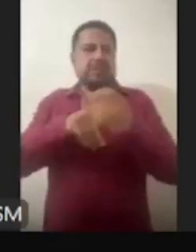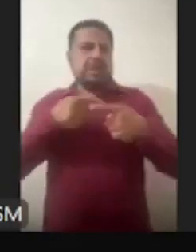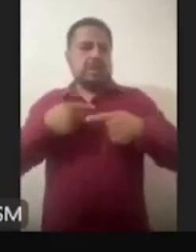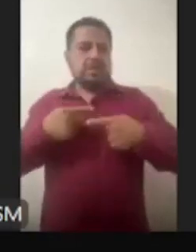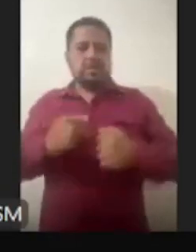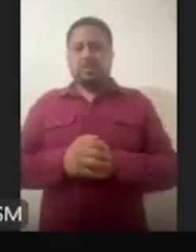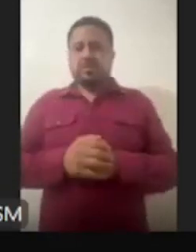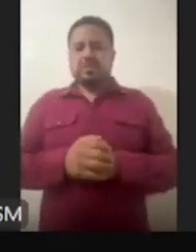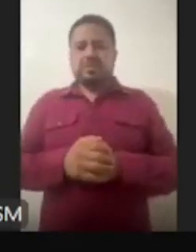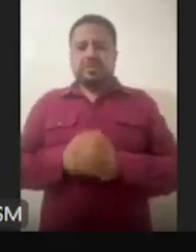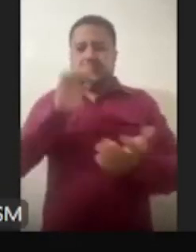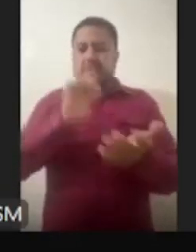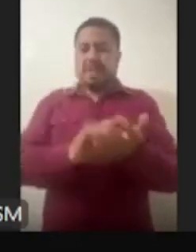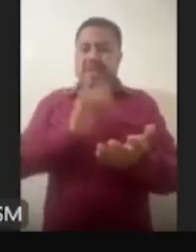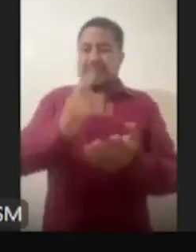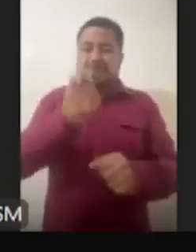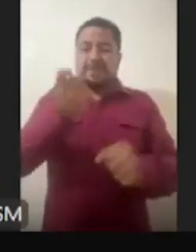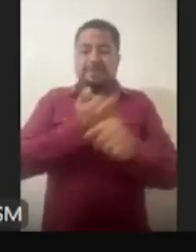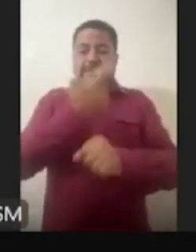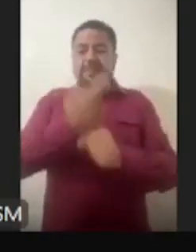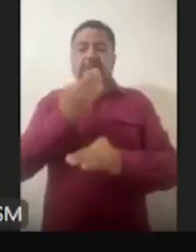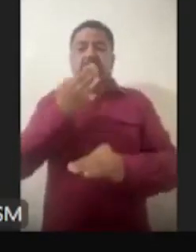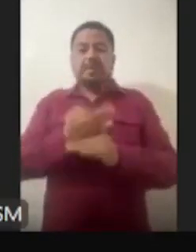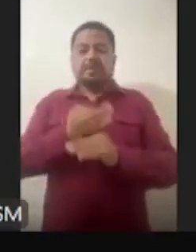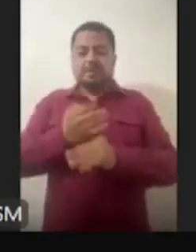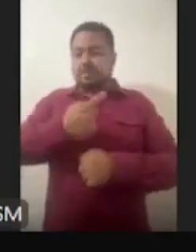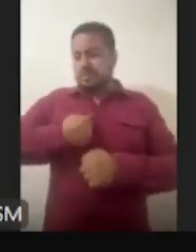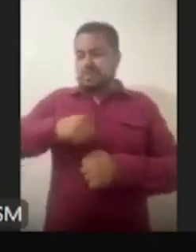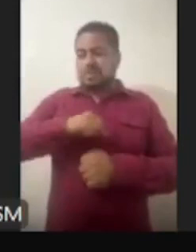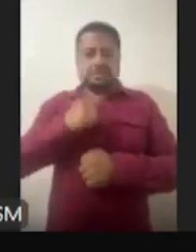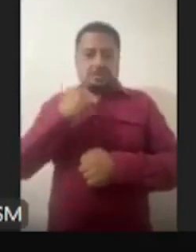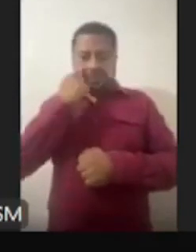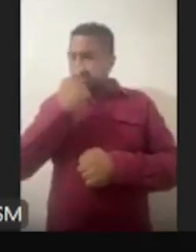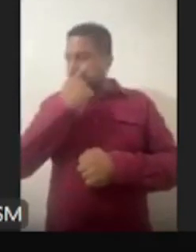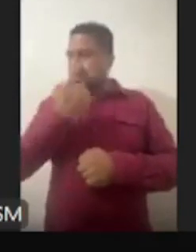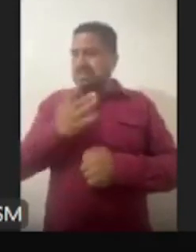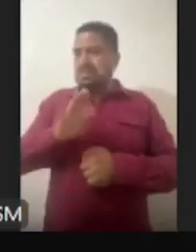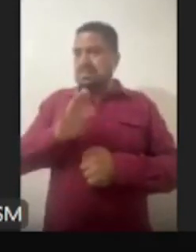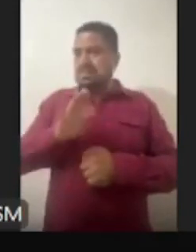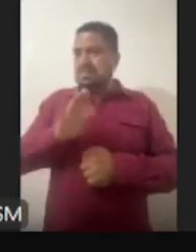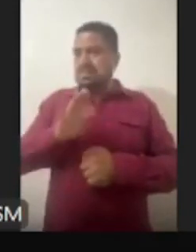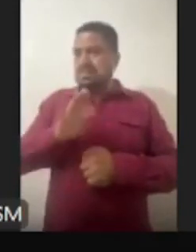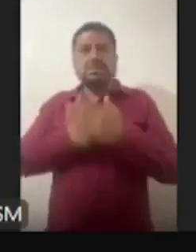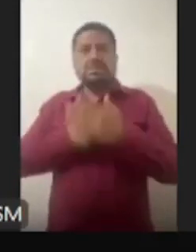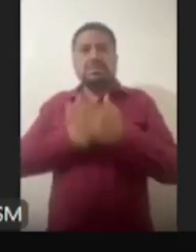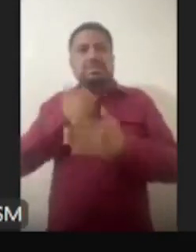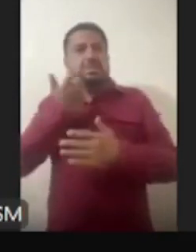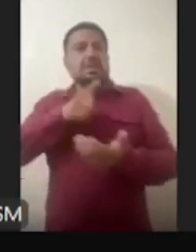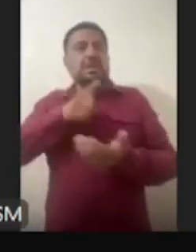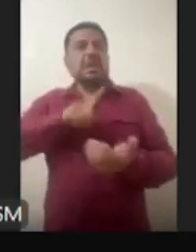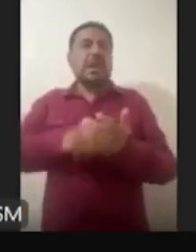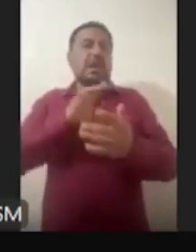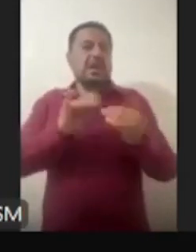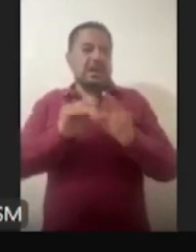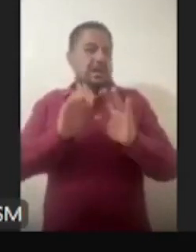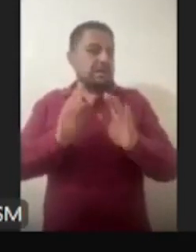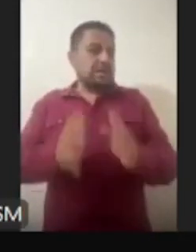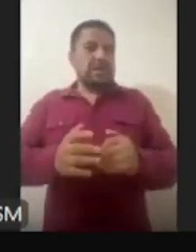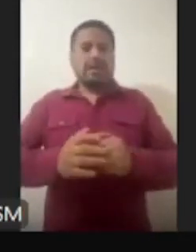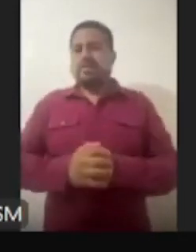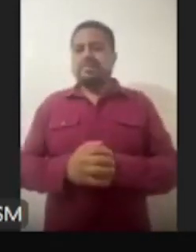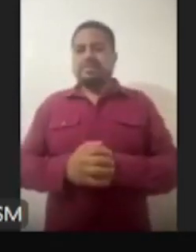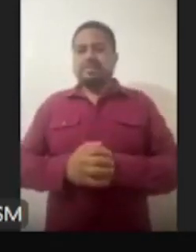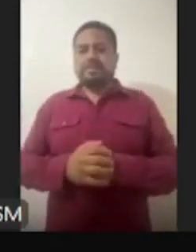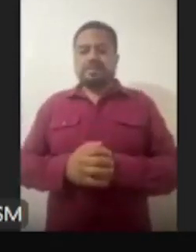Gracias, secretario. Magistradas, magistrado, hasta nuestra consideración los proyectos de acuerdos plenarios de los que se ha dado cuenta. No